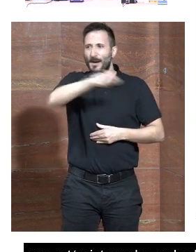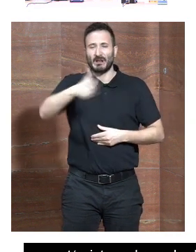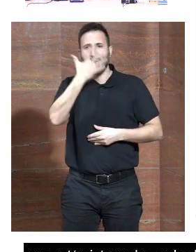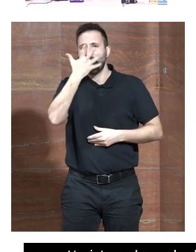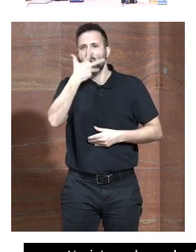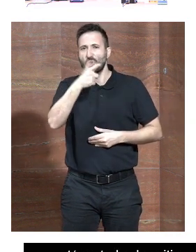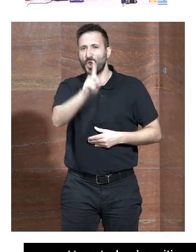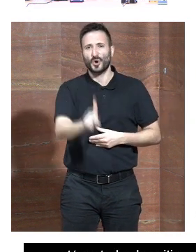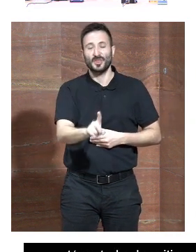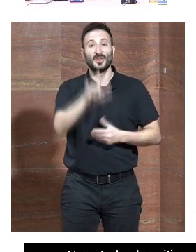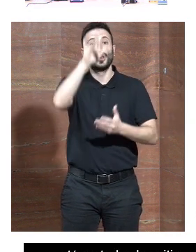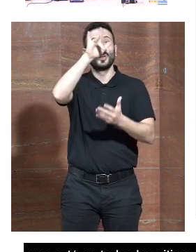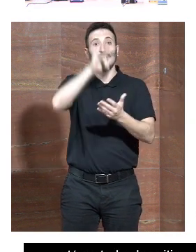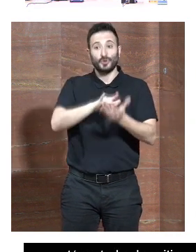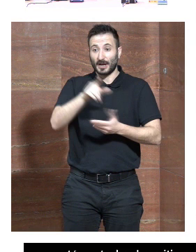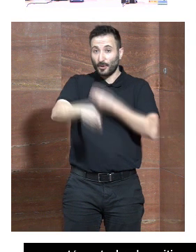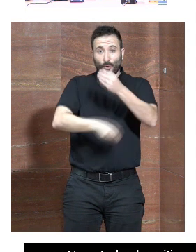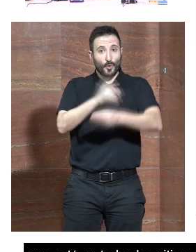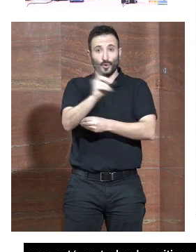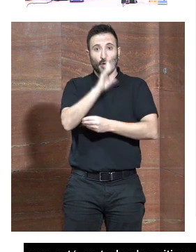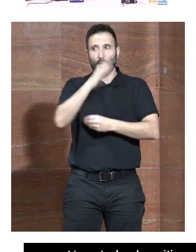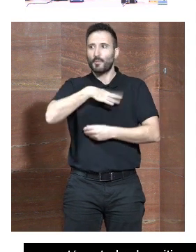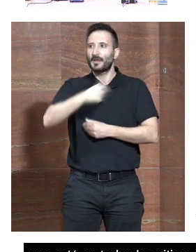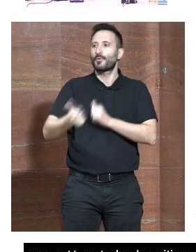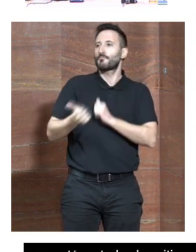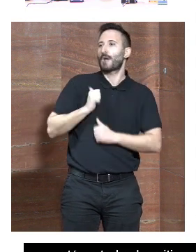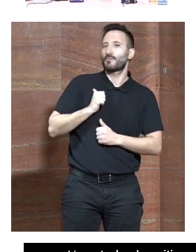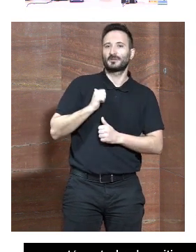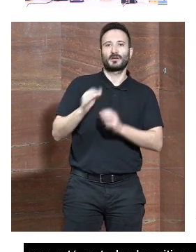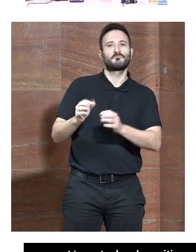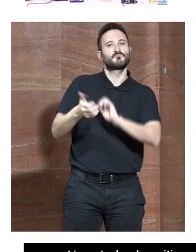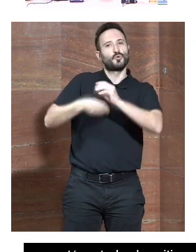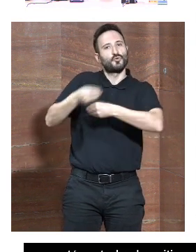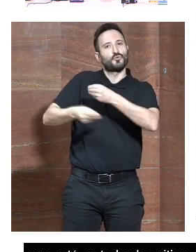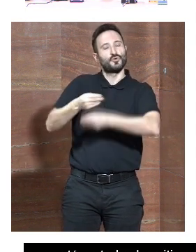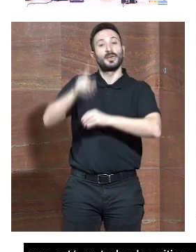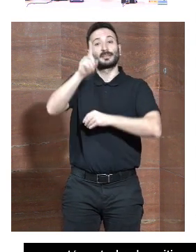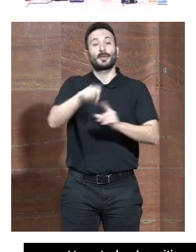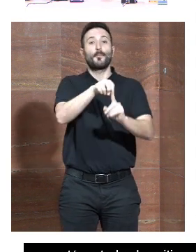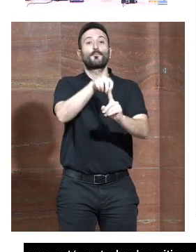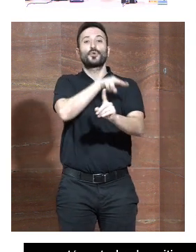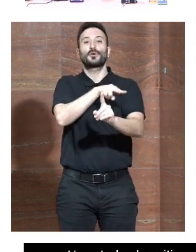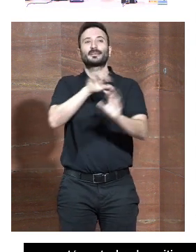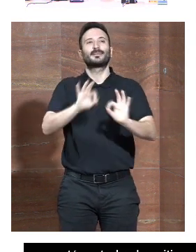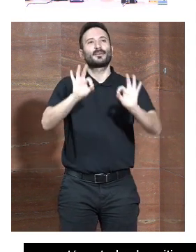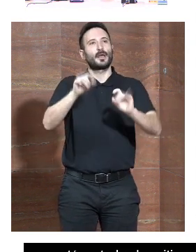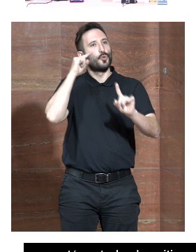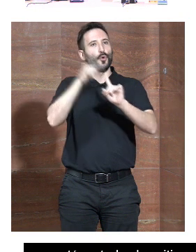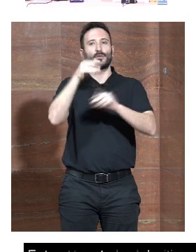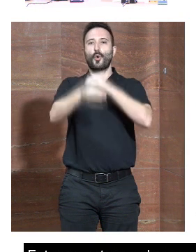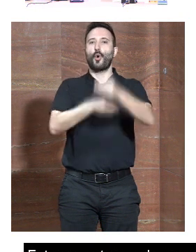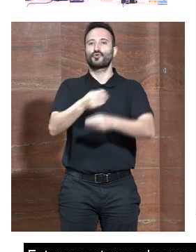Y la gente no las utiliza cuando podría beneficiarse mucho de ellas. Pero también desde el punto de vista, ya no solo de beneficiarte